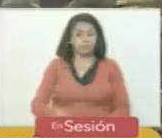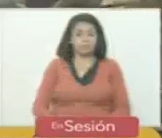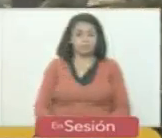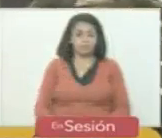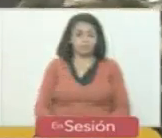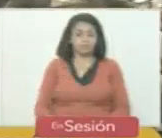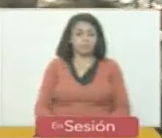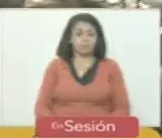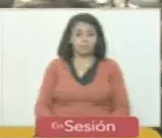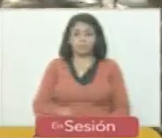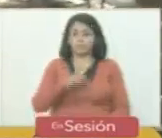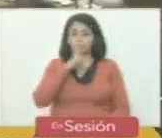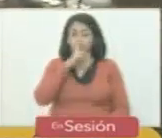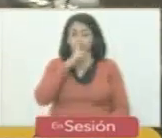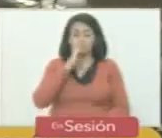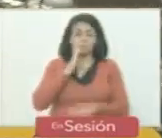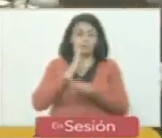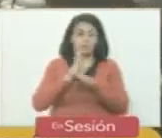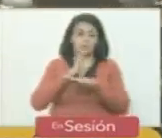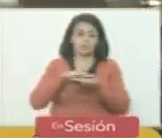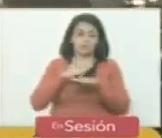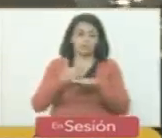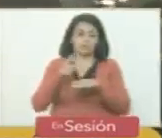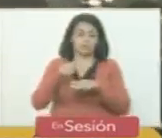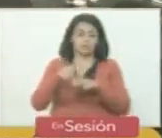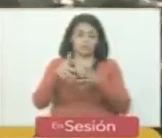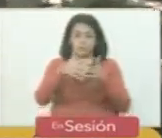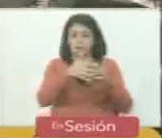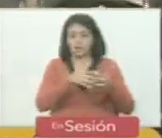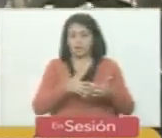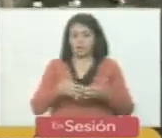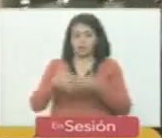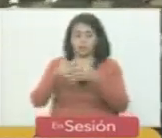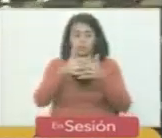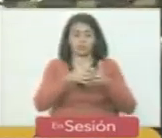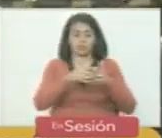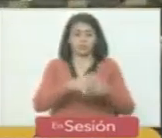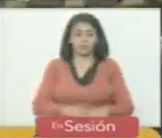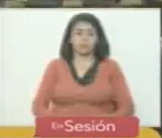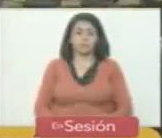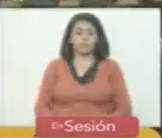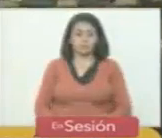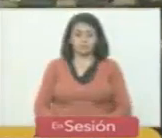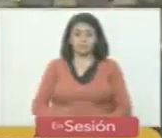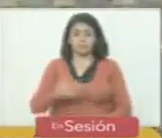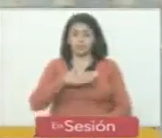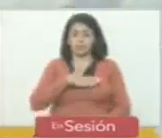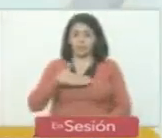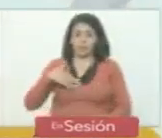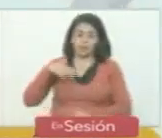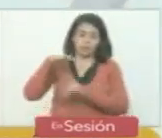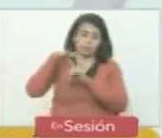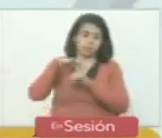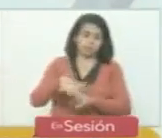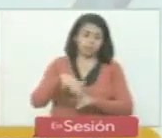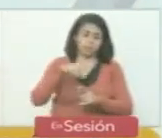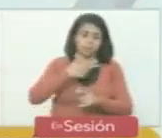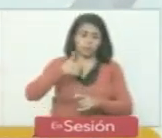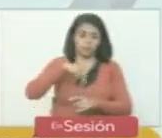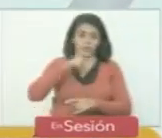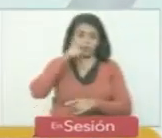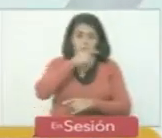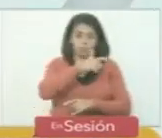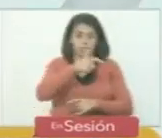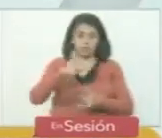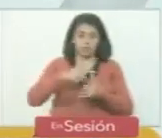el feroz ataque por parte del Imperio norteamericano que pretende socavar nuestra